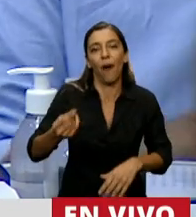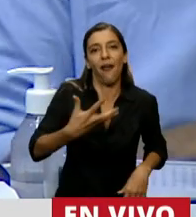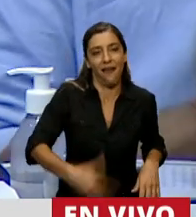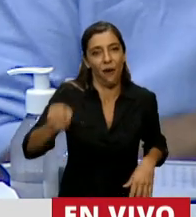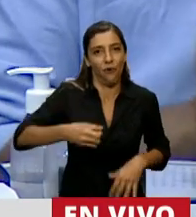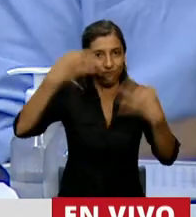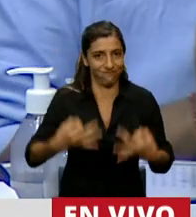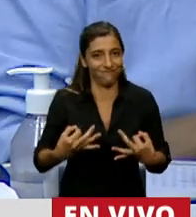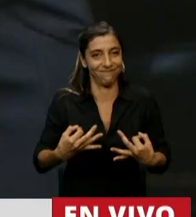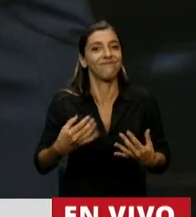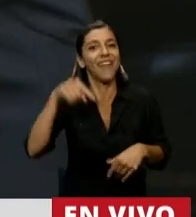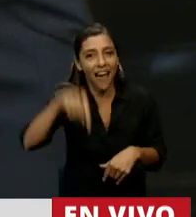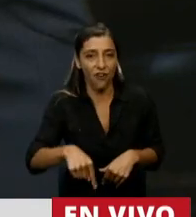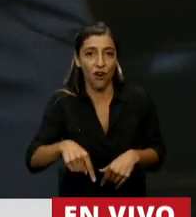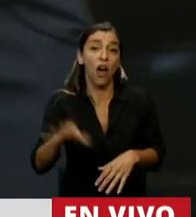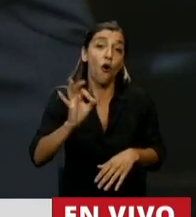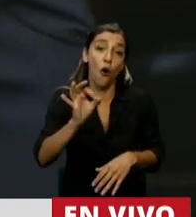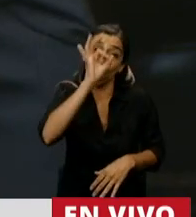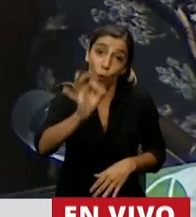de Diputados.